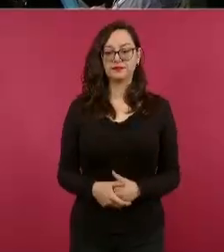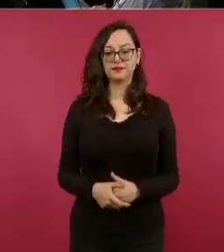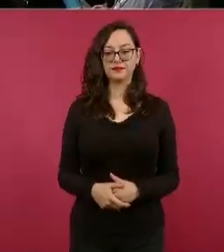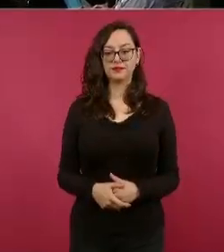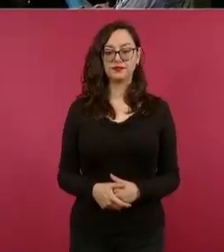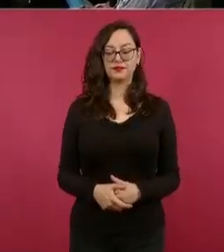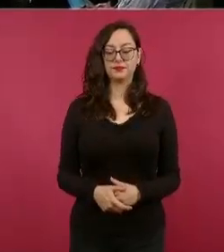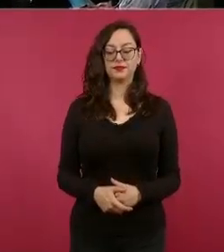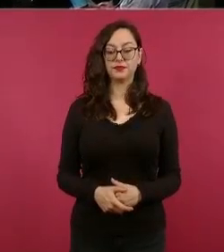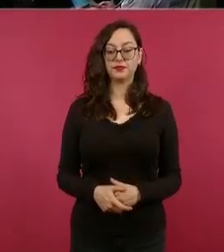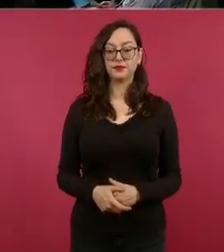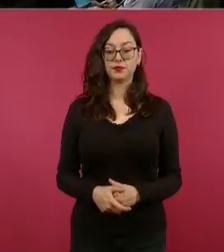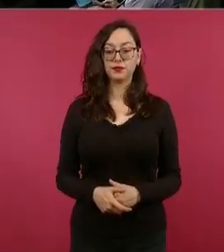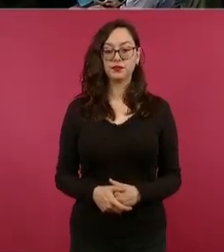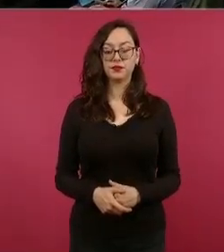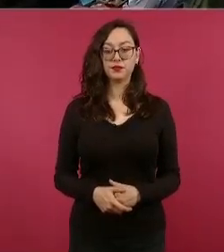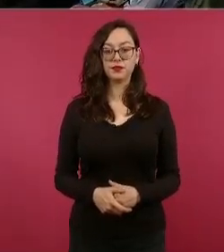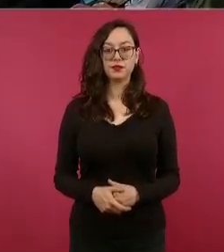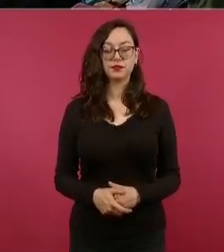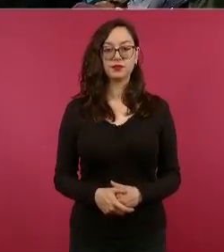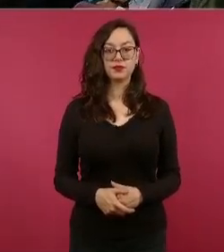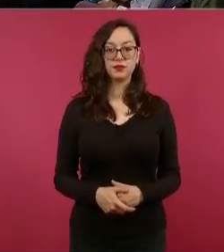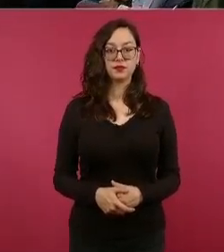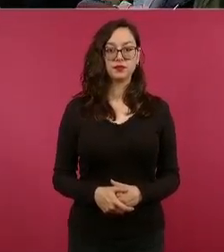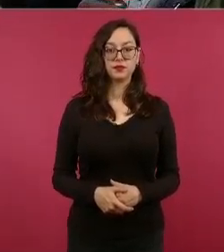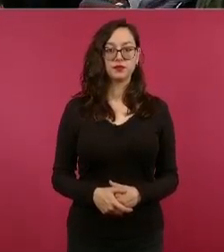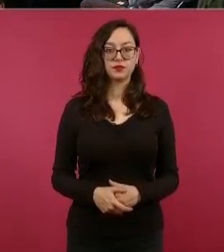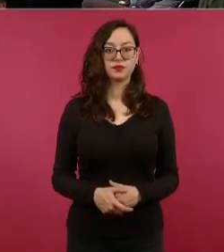Entonces fue cambiando y